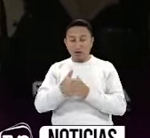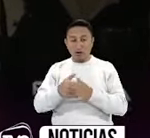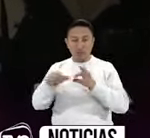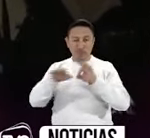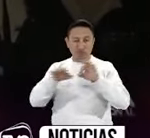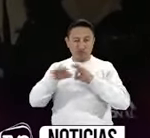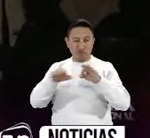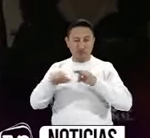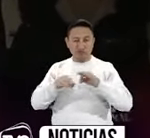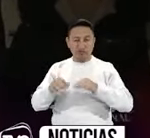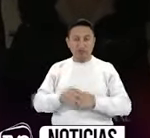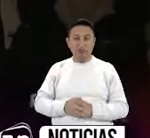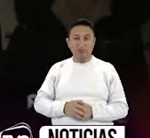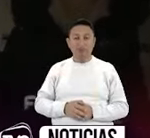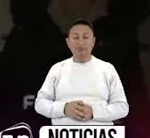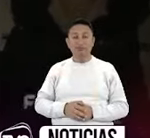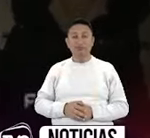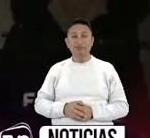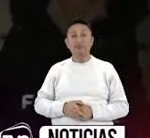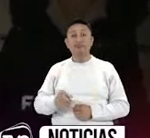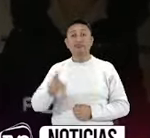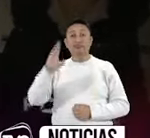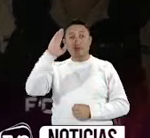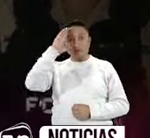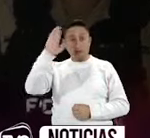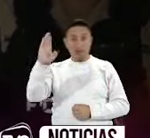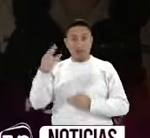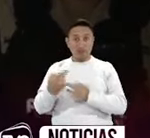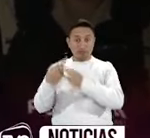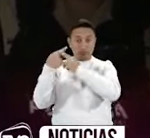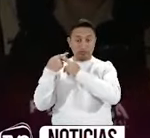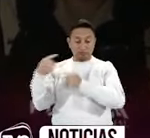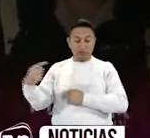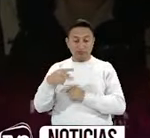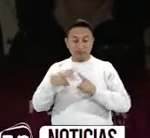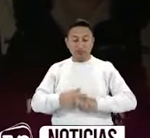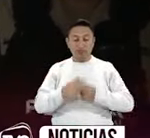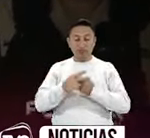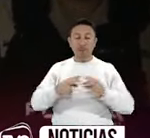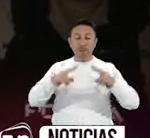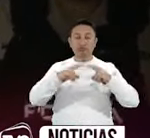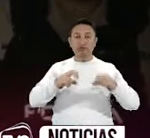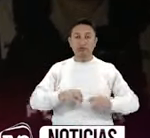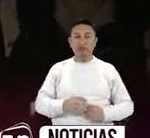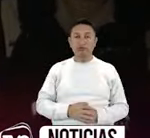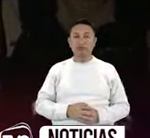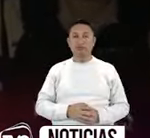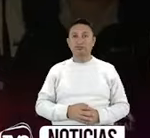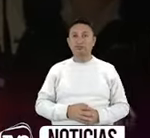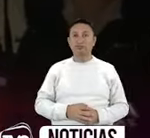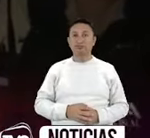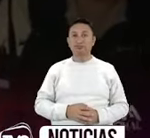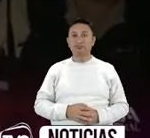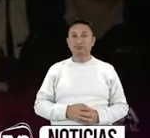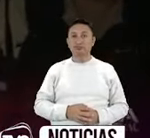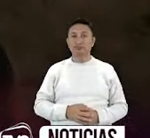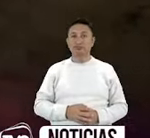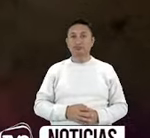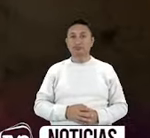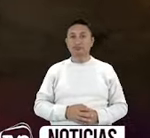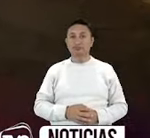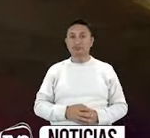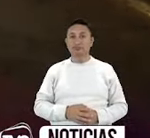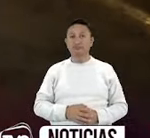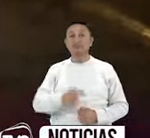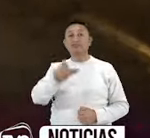la unidad que le corresponde para ver que se inicie una investigación sobre el hallazgo de esta tortuga. La dueña de casa